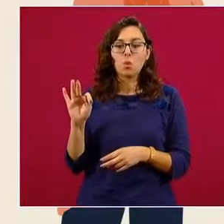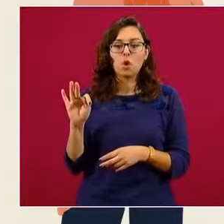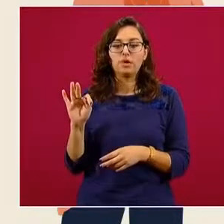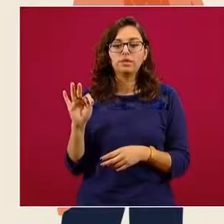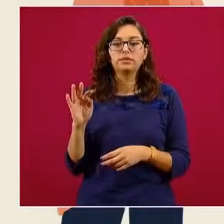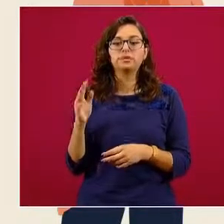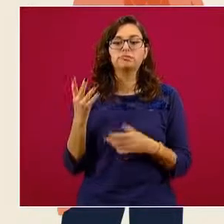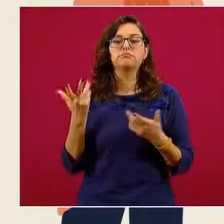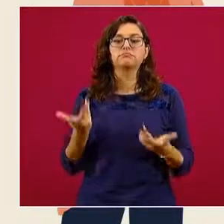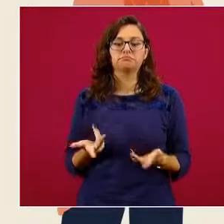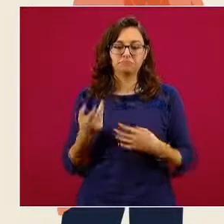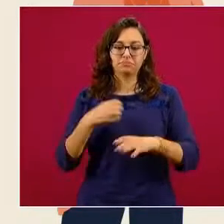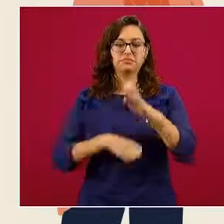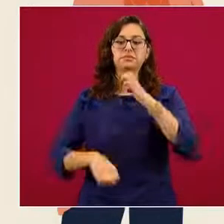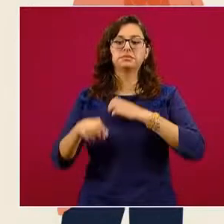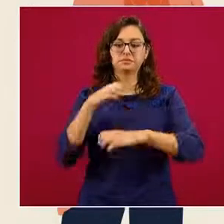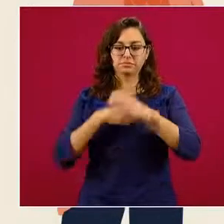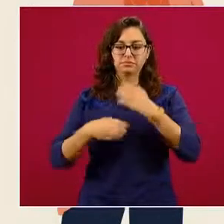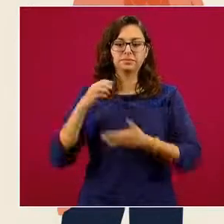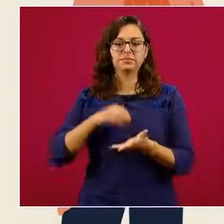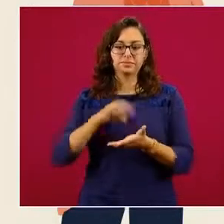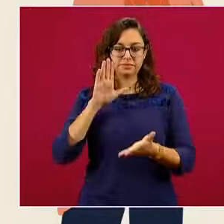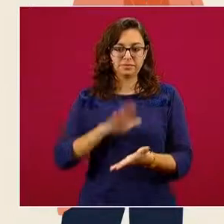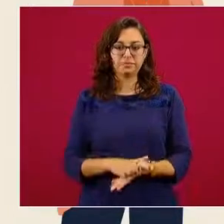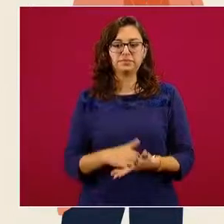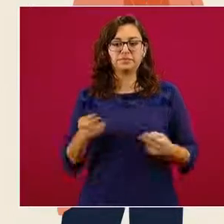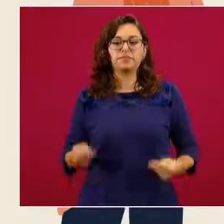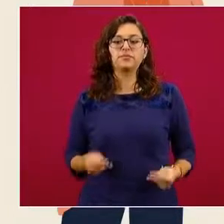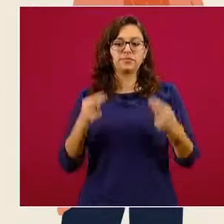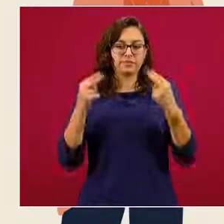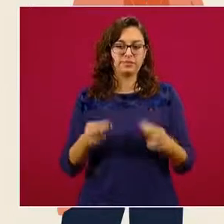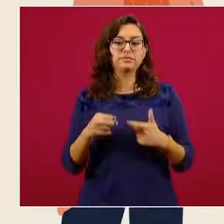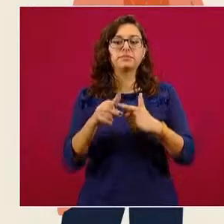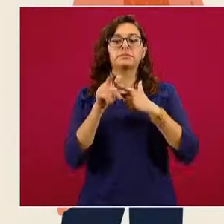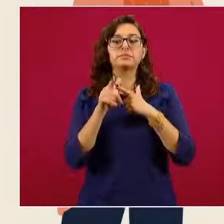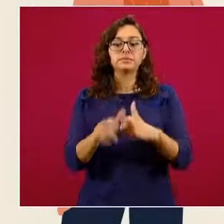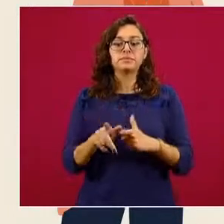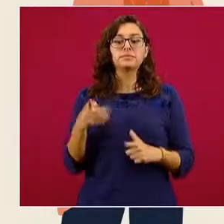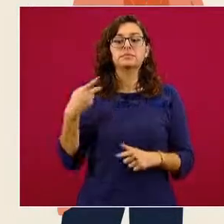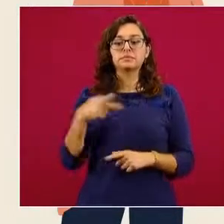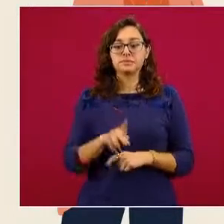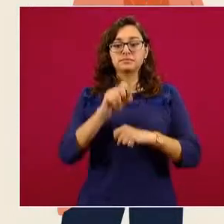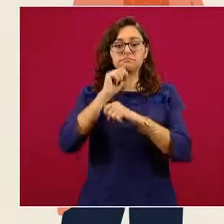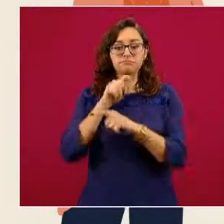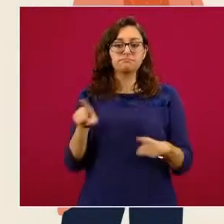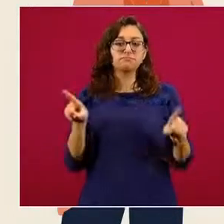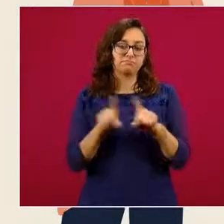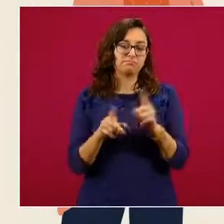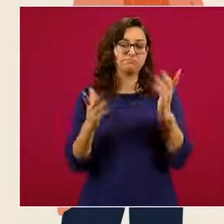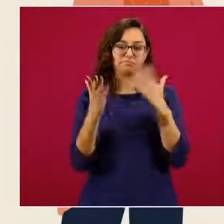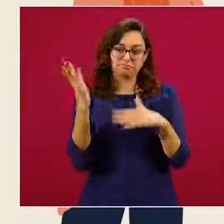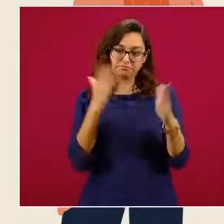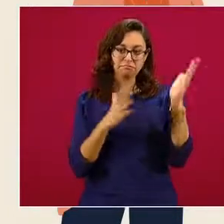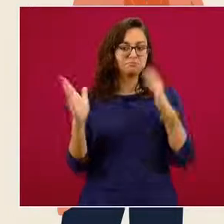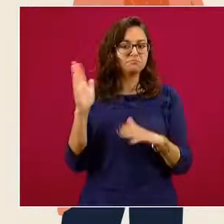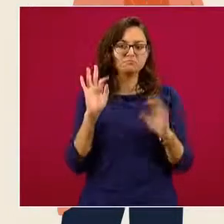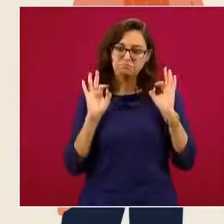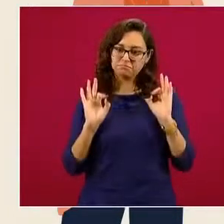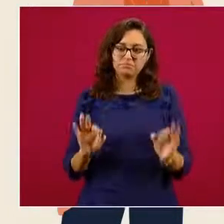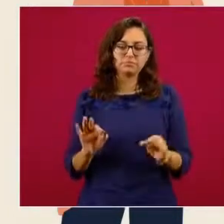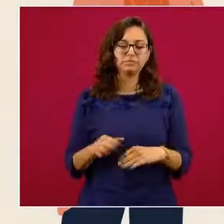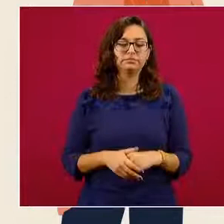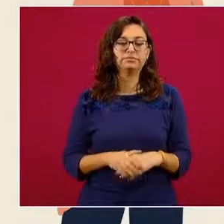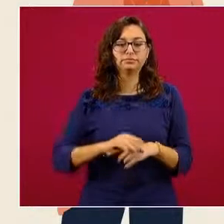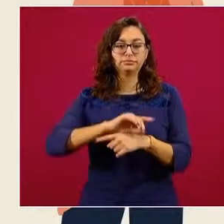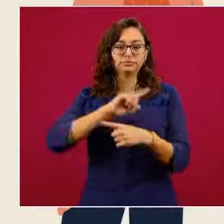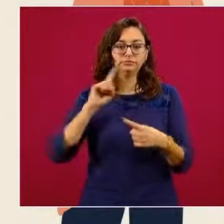uno, para que las empresas puedan sostener la cita de negocios, pero dos, también para que sea lo más exitosa de lo que estamos buscando.